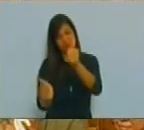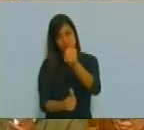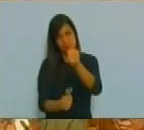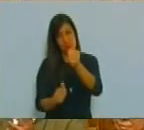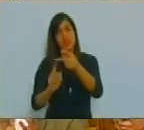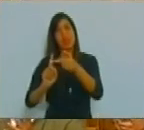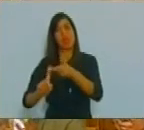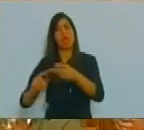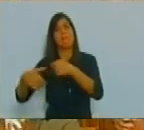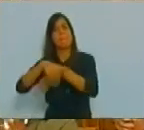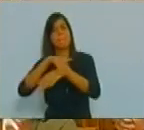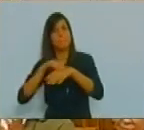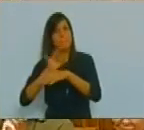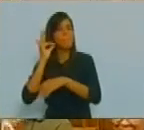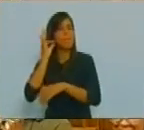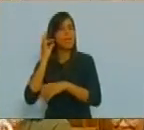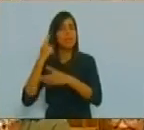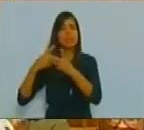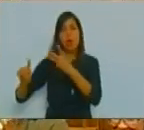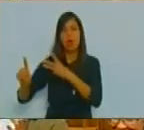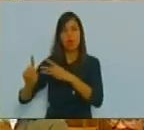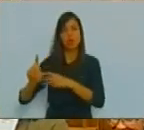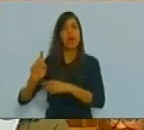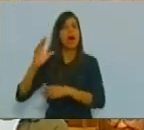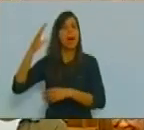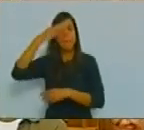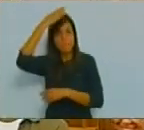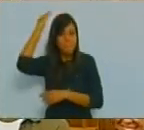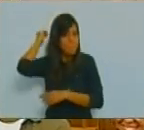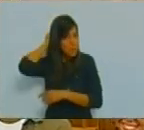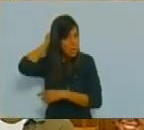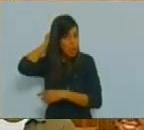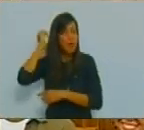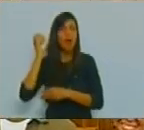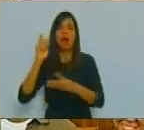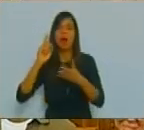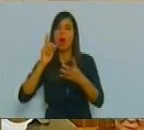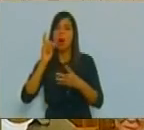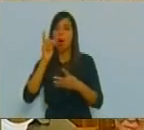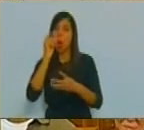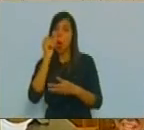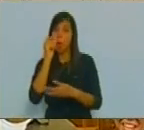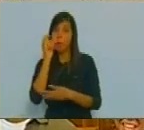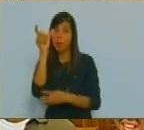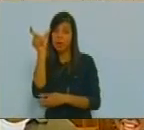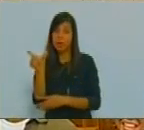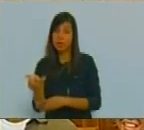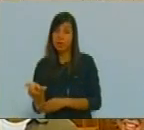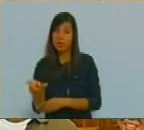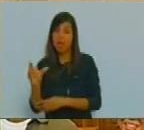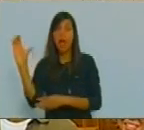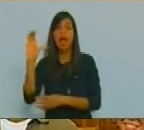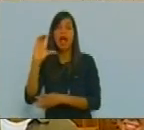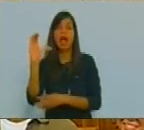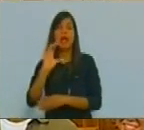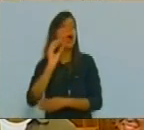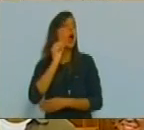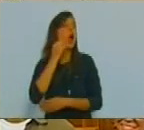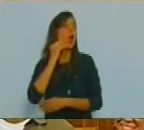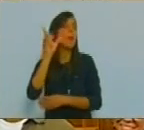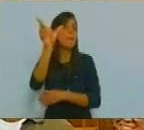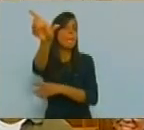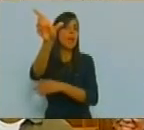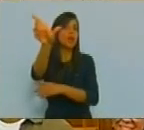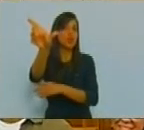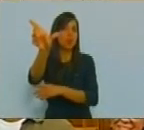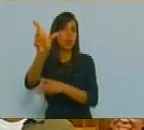militante del frente francisco miranda compañero basin de caracas de la juventud al partido socialista